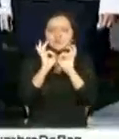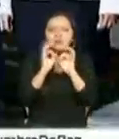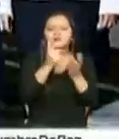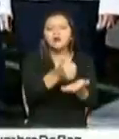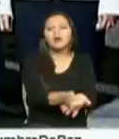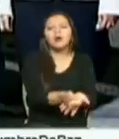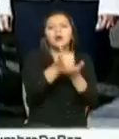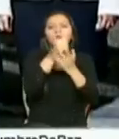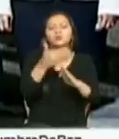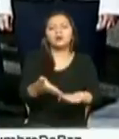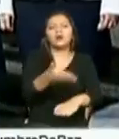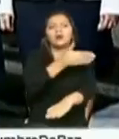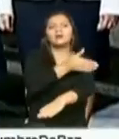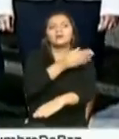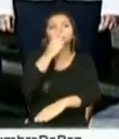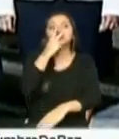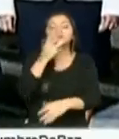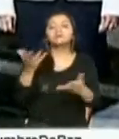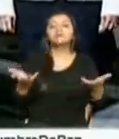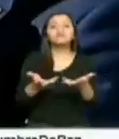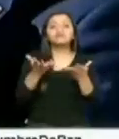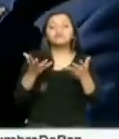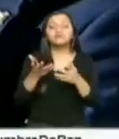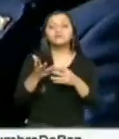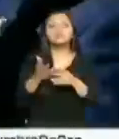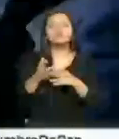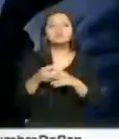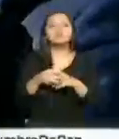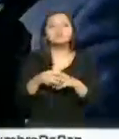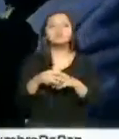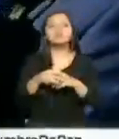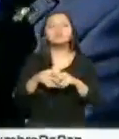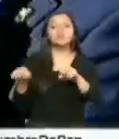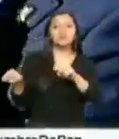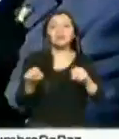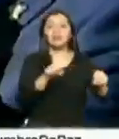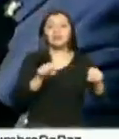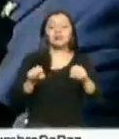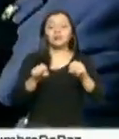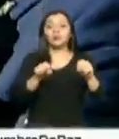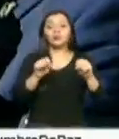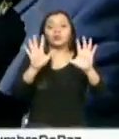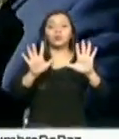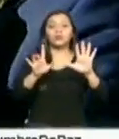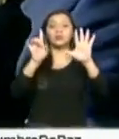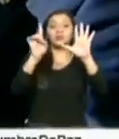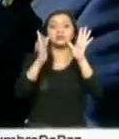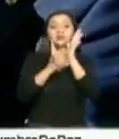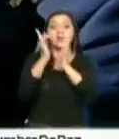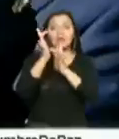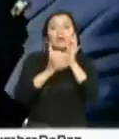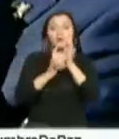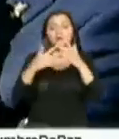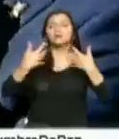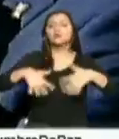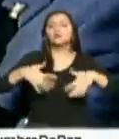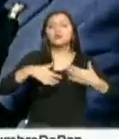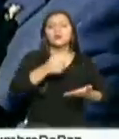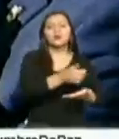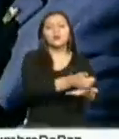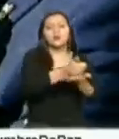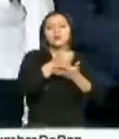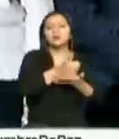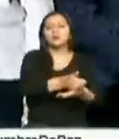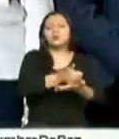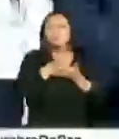ayuda que nos brindaran después del terremoto, aquel terrible del 16 de abril de